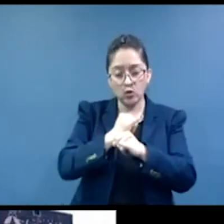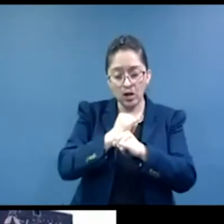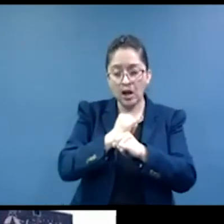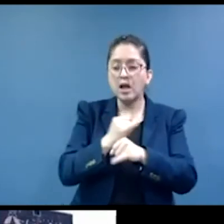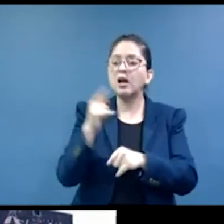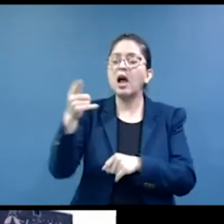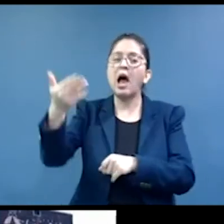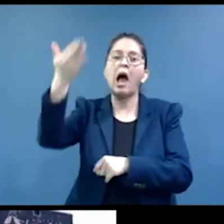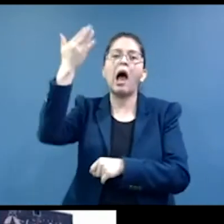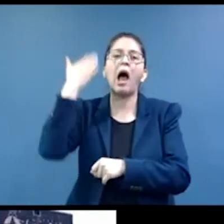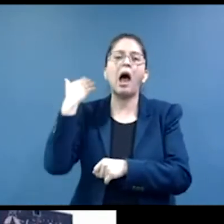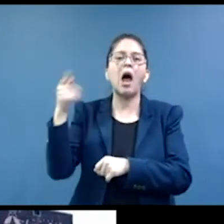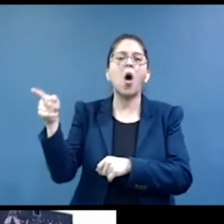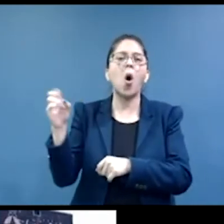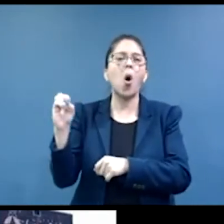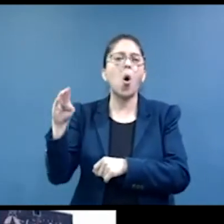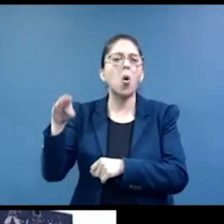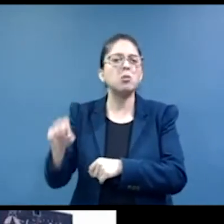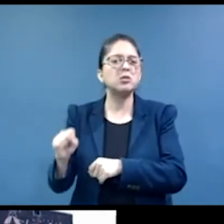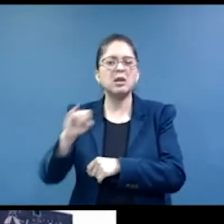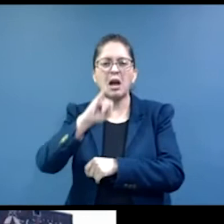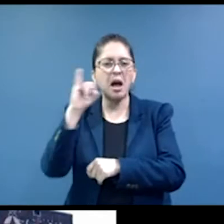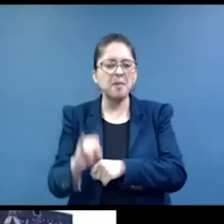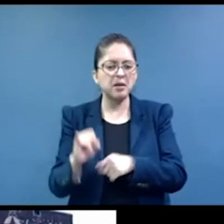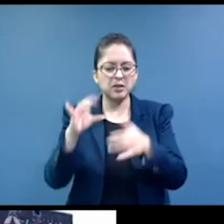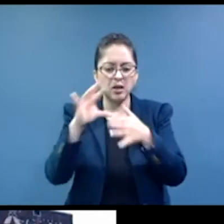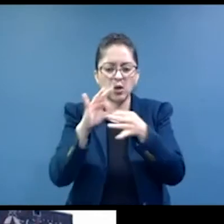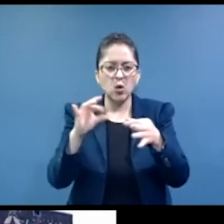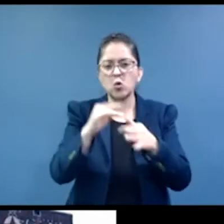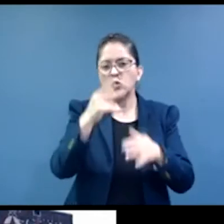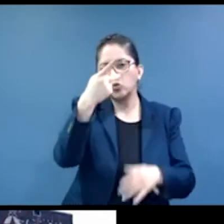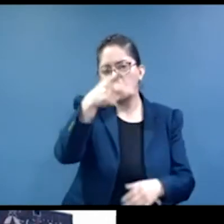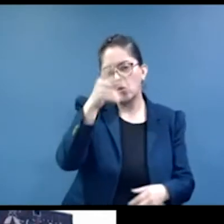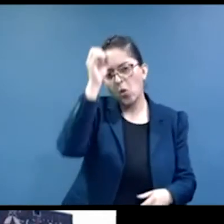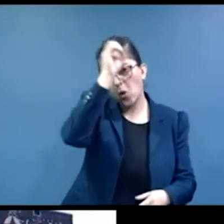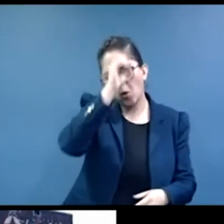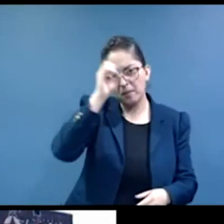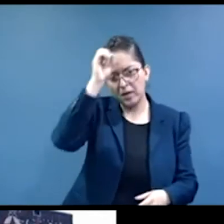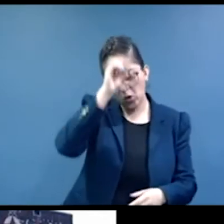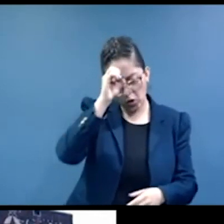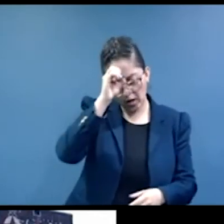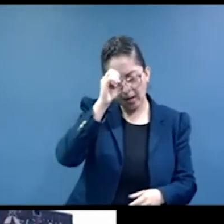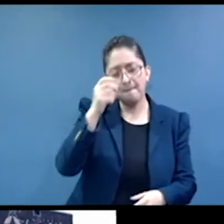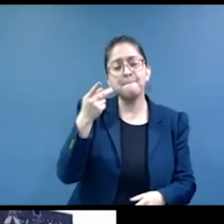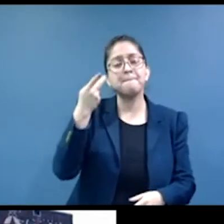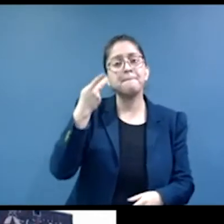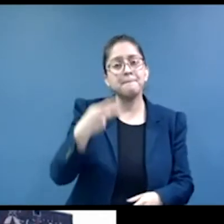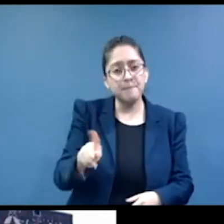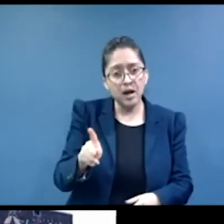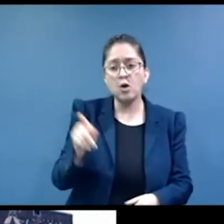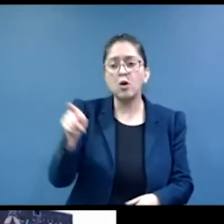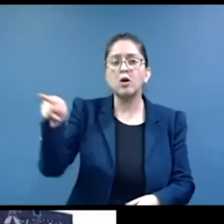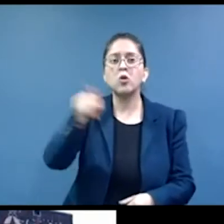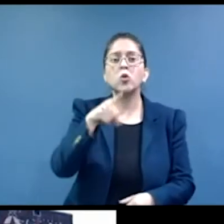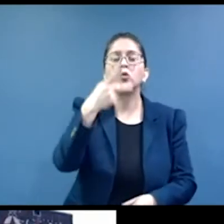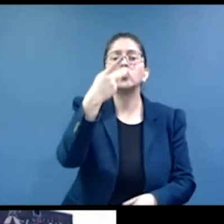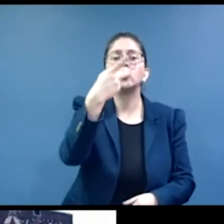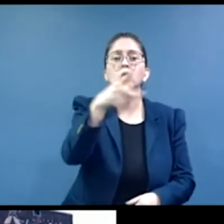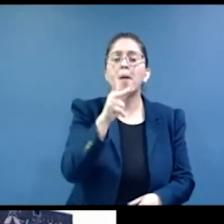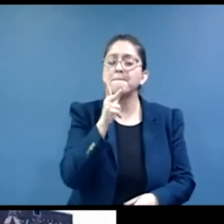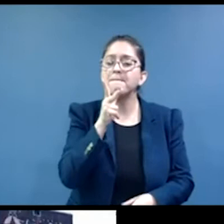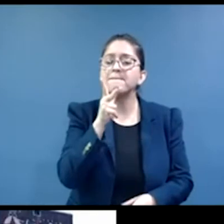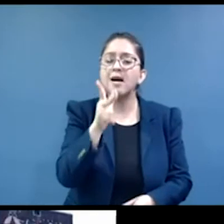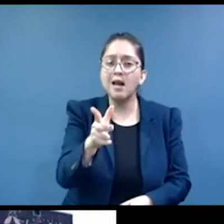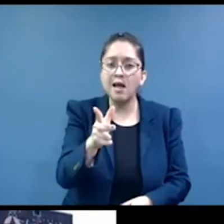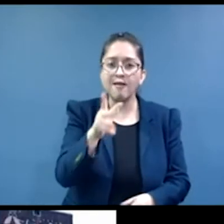sobre cómo deberían de proveerse estos servicios. Y en ese sentido señaló que el concepto de infertilidad permanecería como